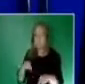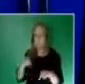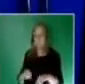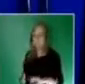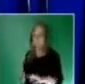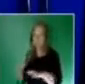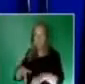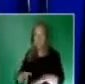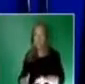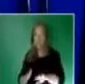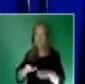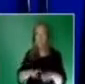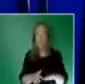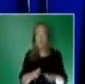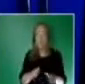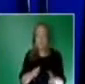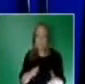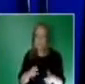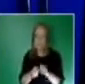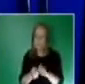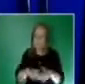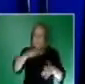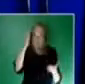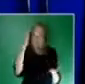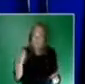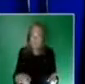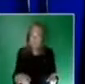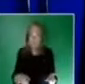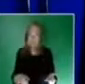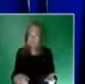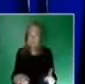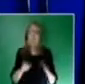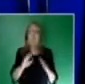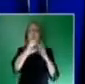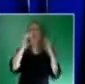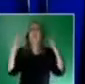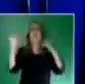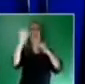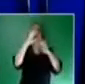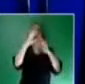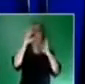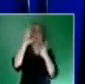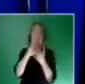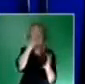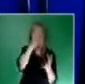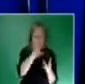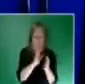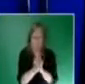que la crisis de la agresión al medio ambiente no es una causa